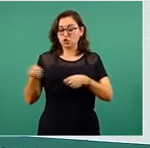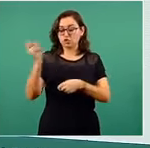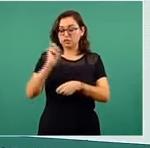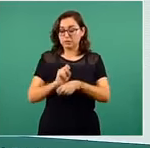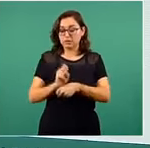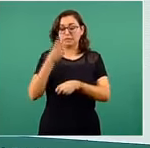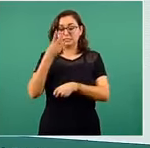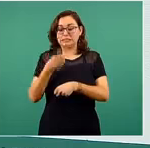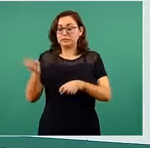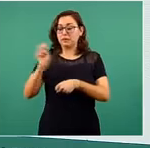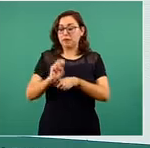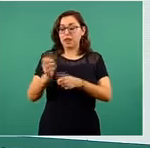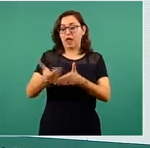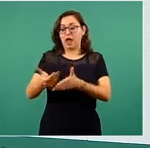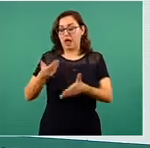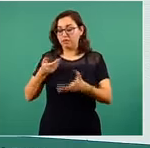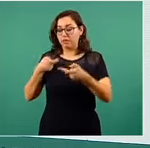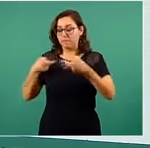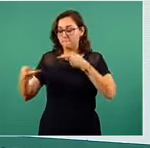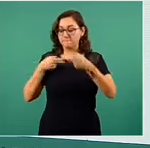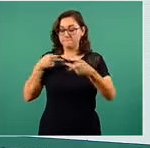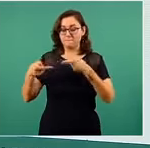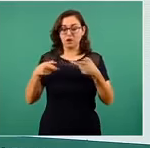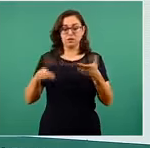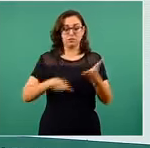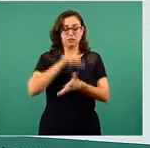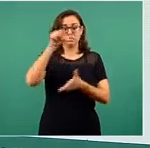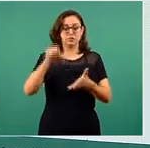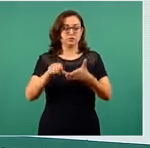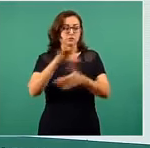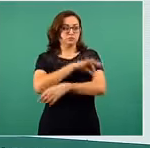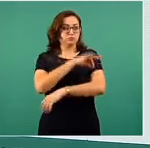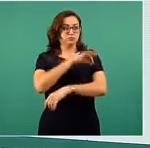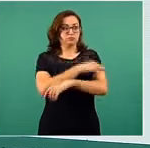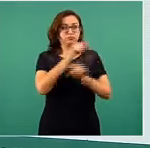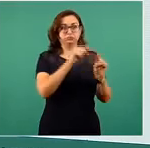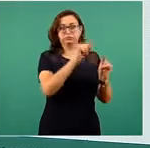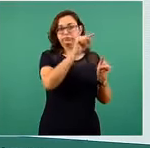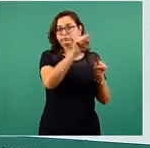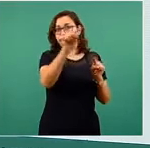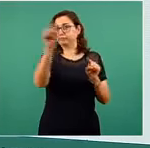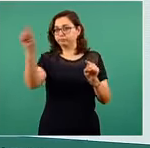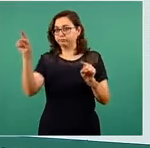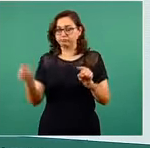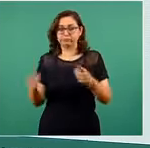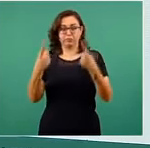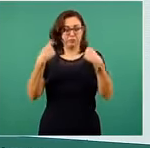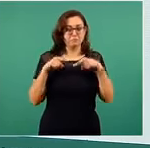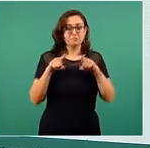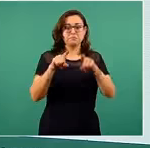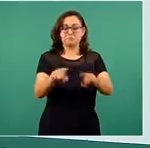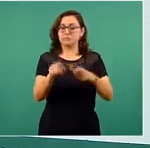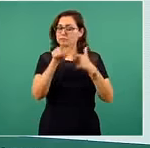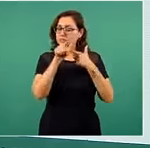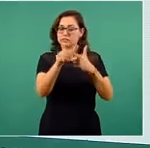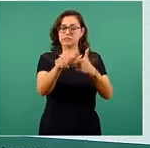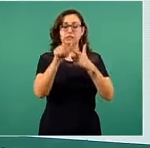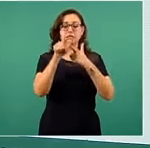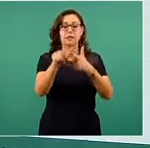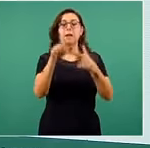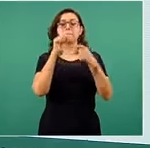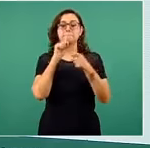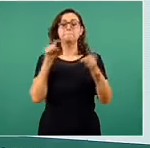casos 3 semanas, centros de vacunación que operan de forma continua y también algunos operativos especiales para